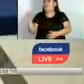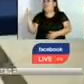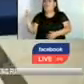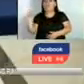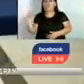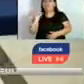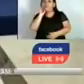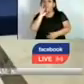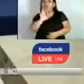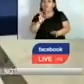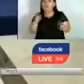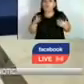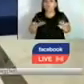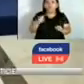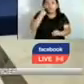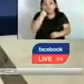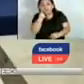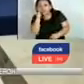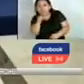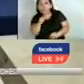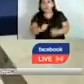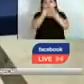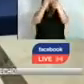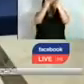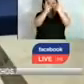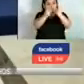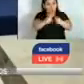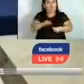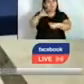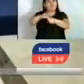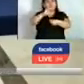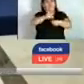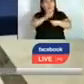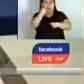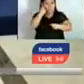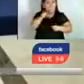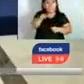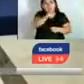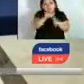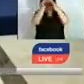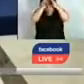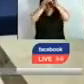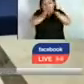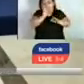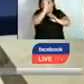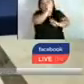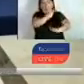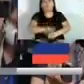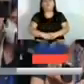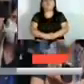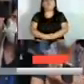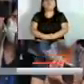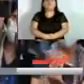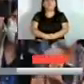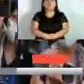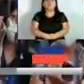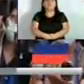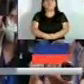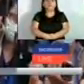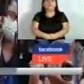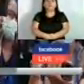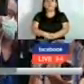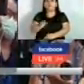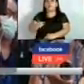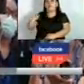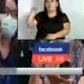han mencionado que durante este escrutinio final defenderán la decisión de los salvadoreños. Que el Tribunal Supremo